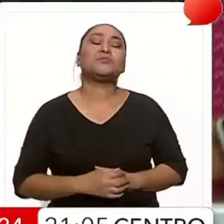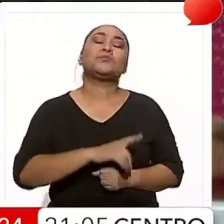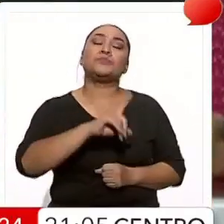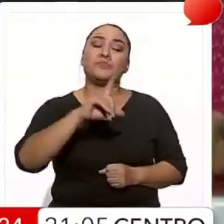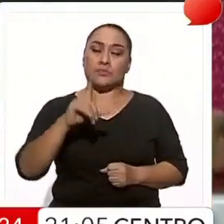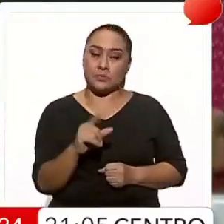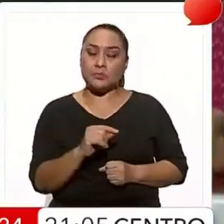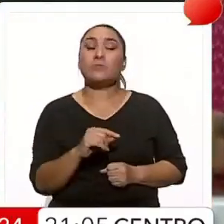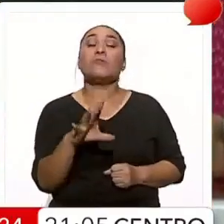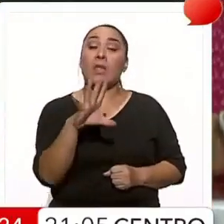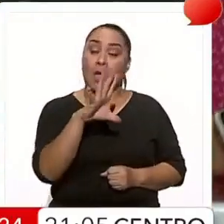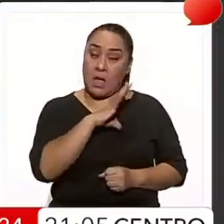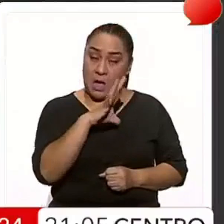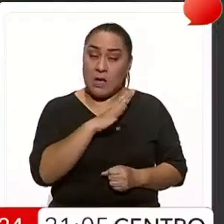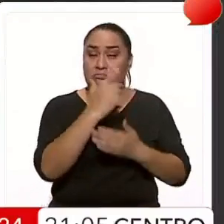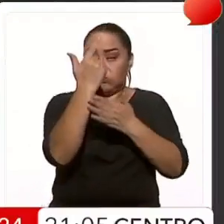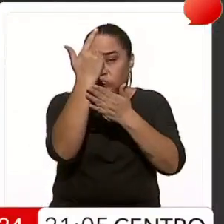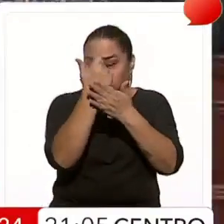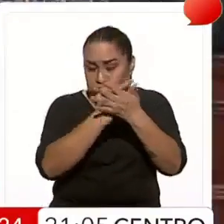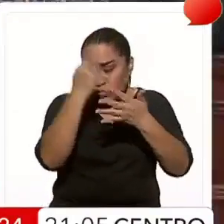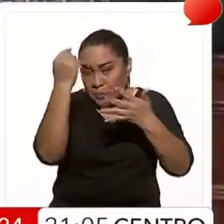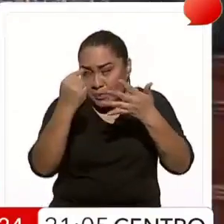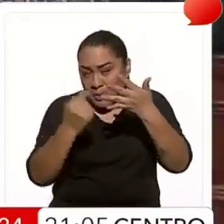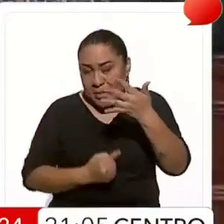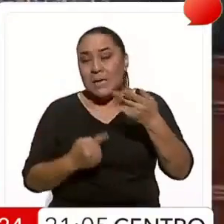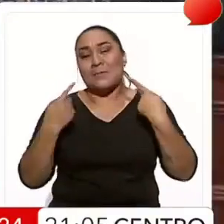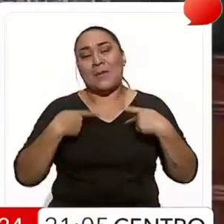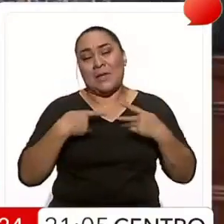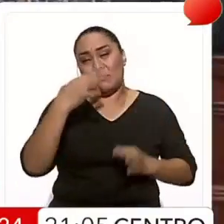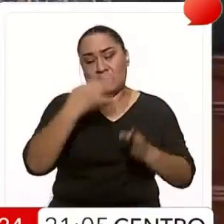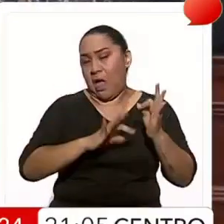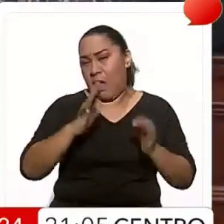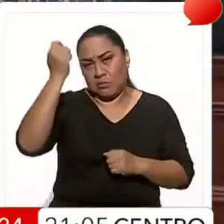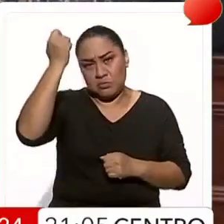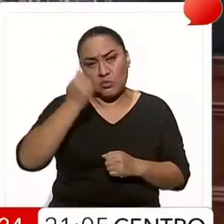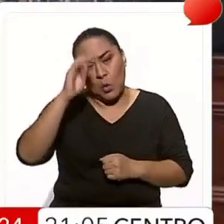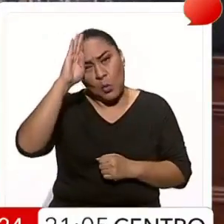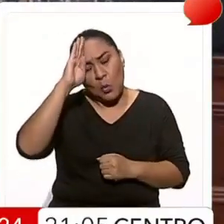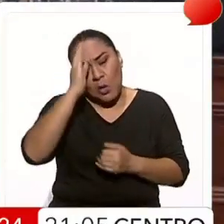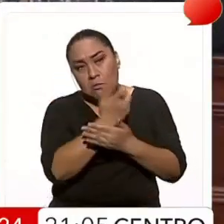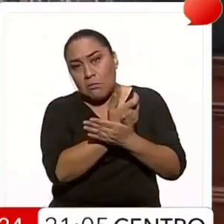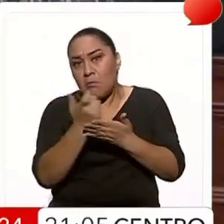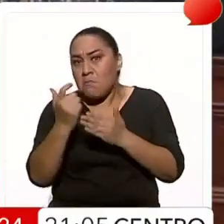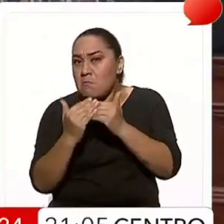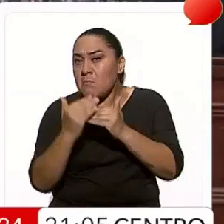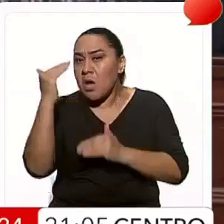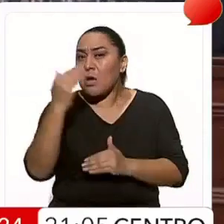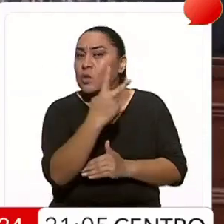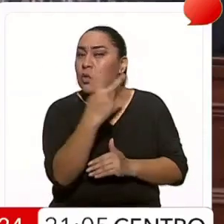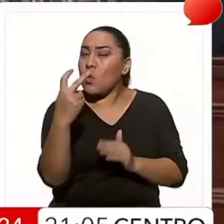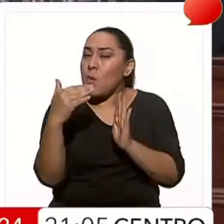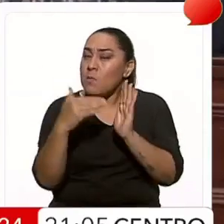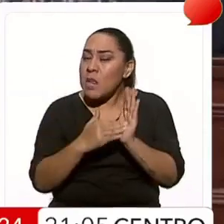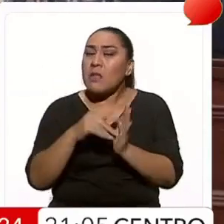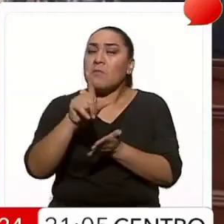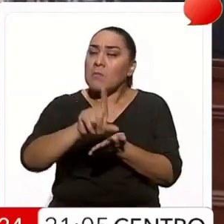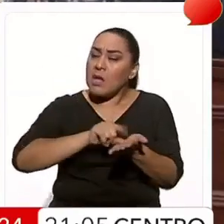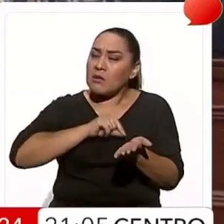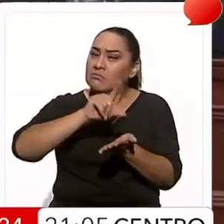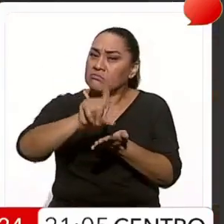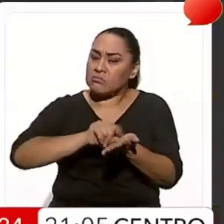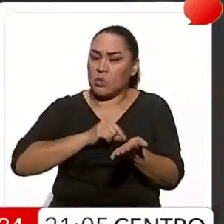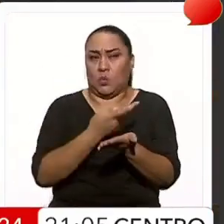Adicionalmente, existe una larga lista de ministros en retiro que cobran pensiones superiores a los 200,000 pesos mensuales,